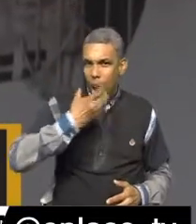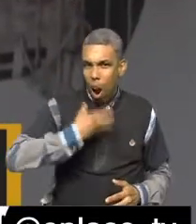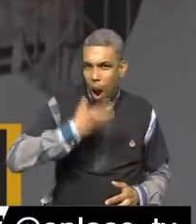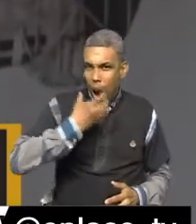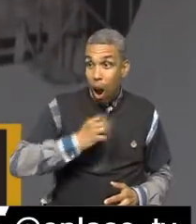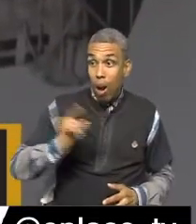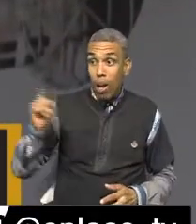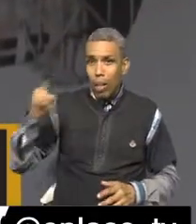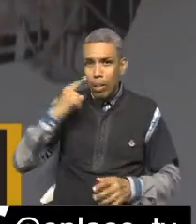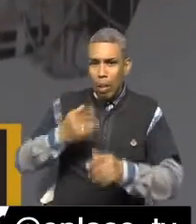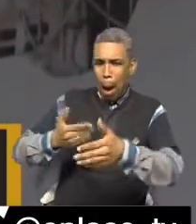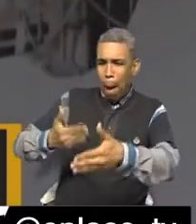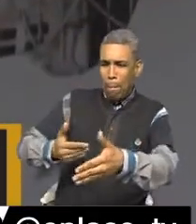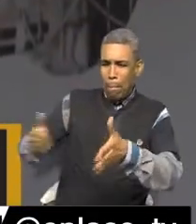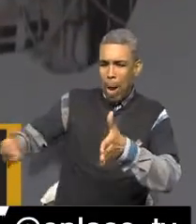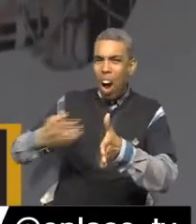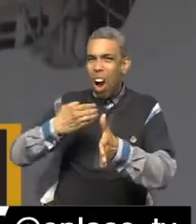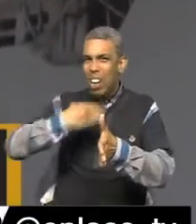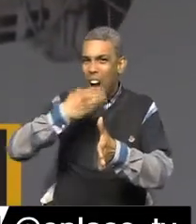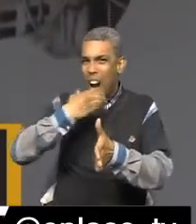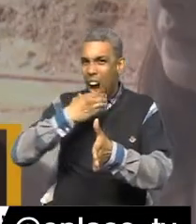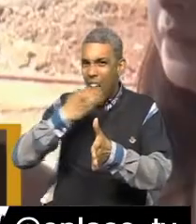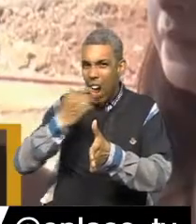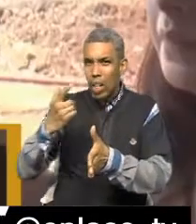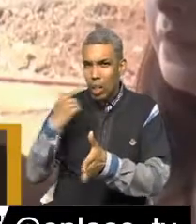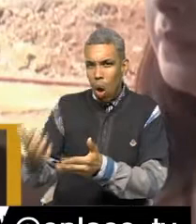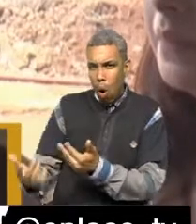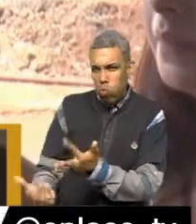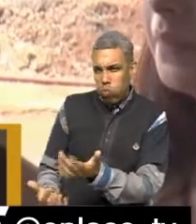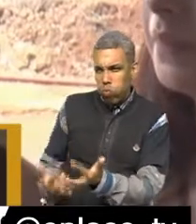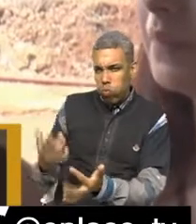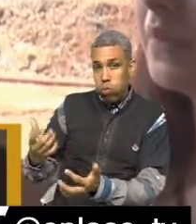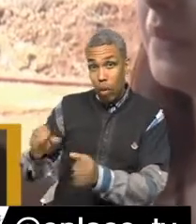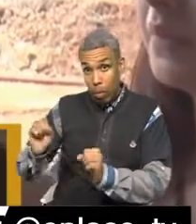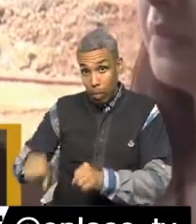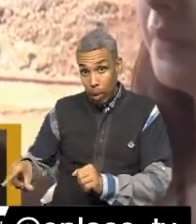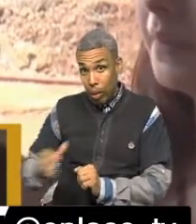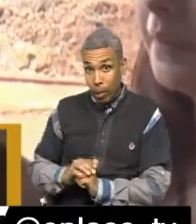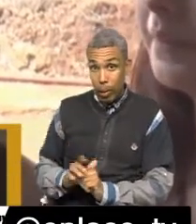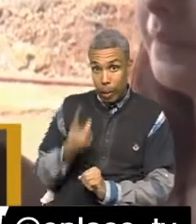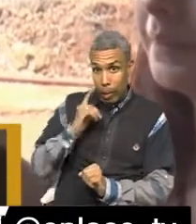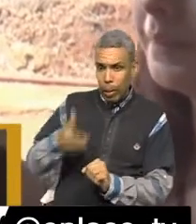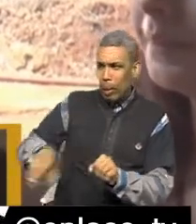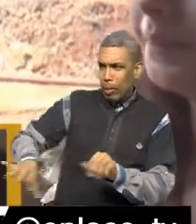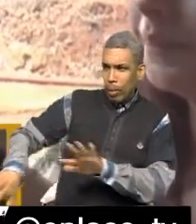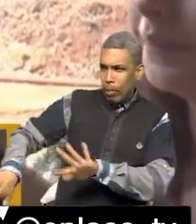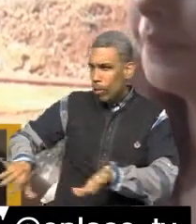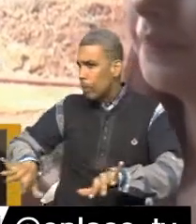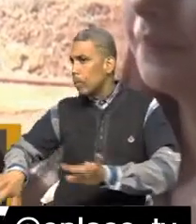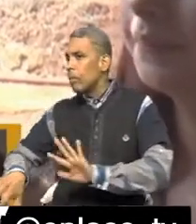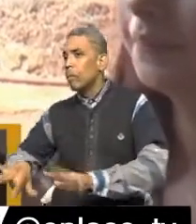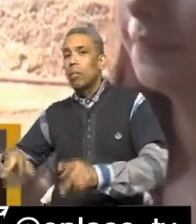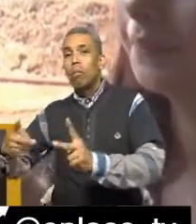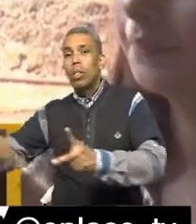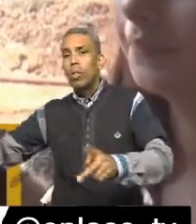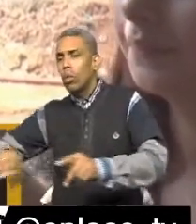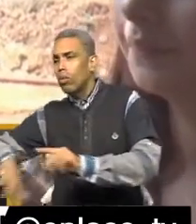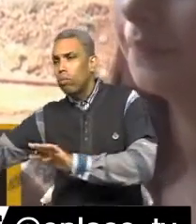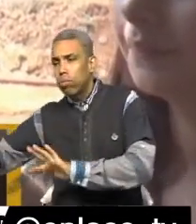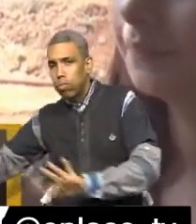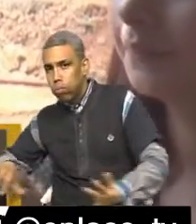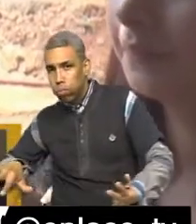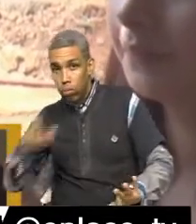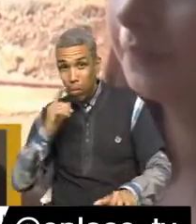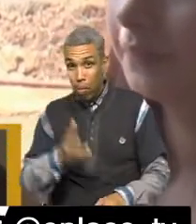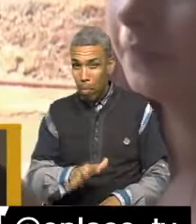que se encuentran allí para que los operarios puedan ingresar y realizar su trabajo. Este incidente duró más o menos unos 12-15